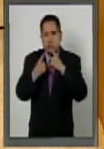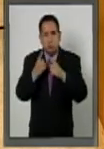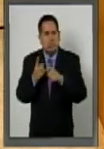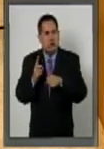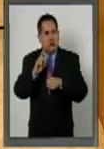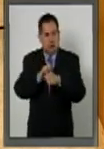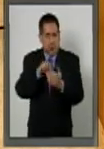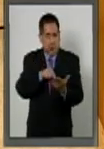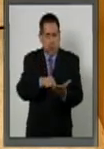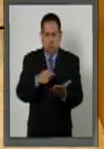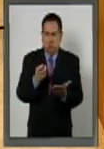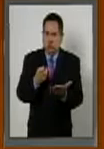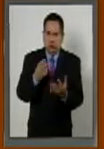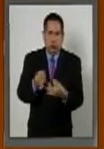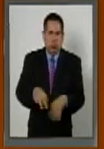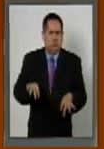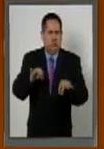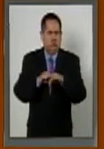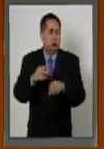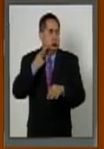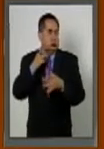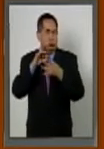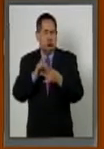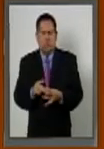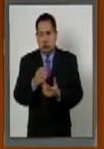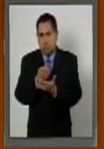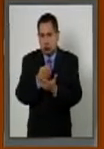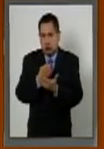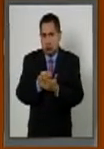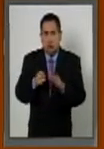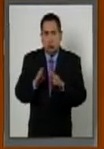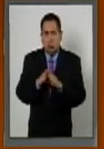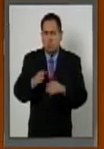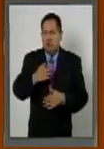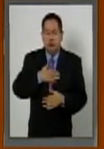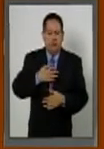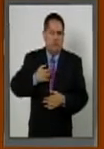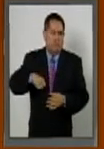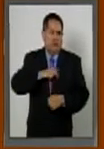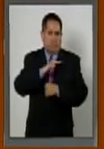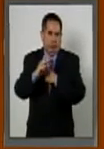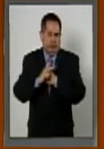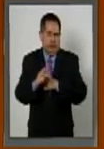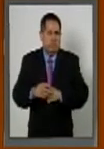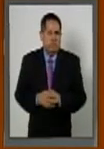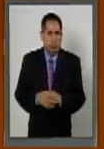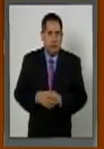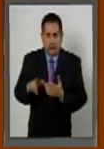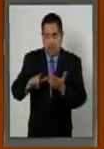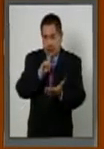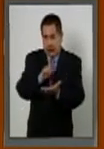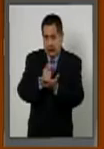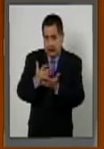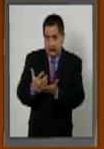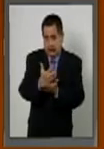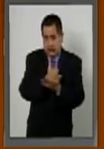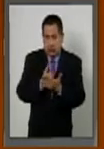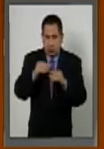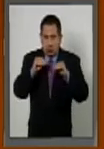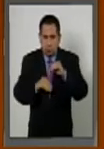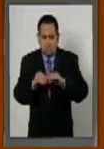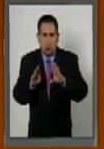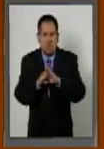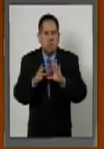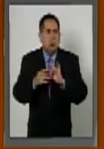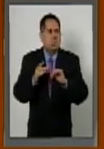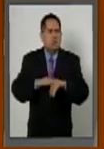instrumentos esenciales de la política económica en nuestro país. Una ley de ingresos que contempla